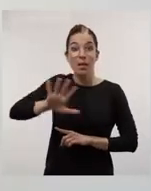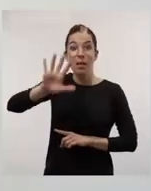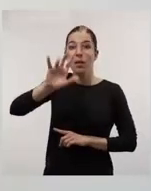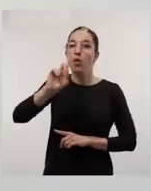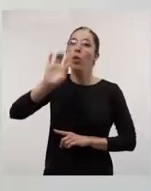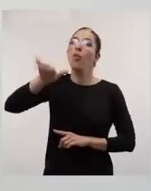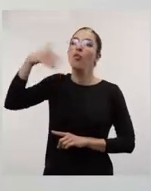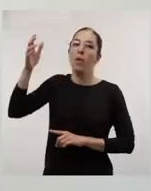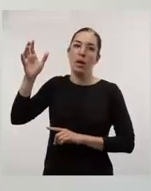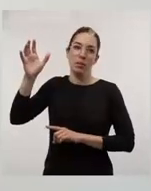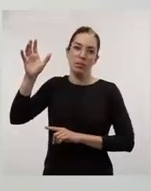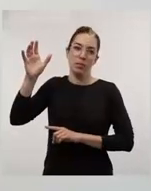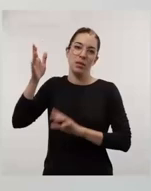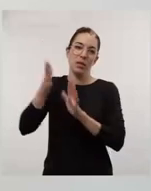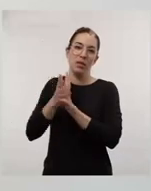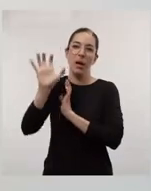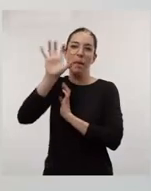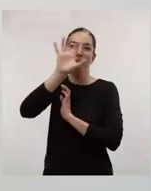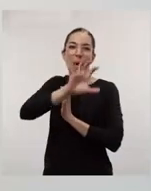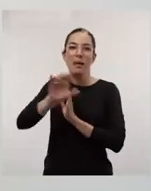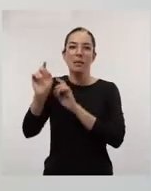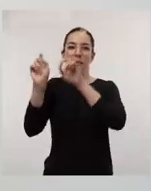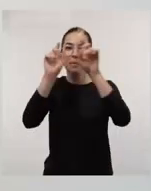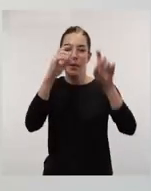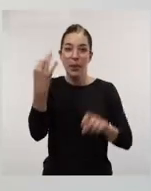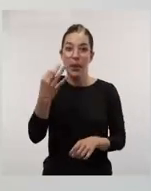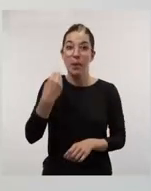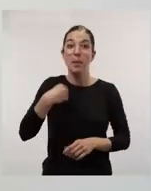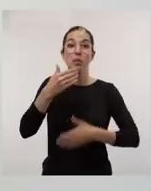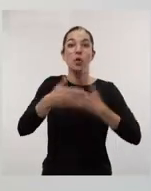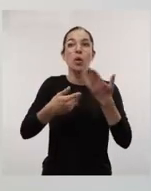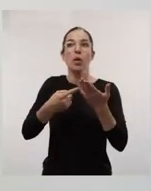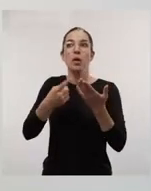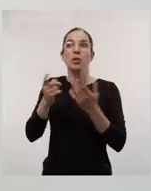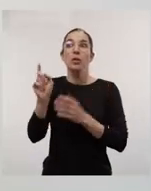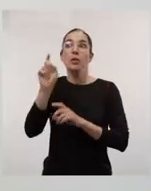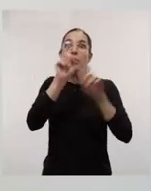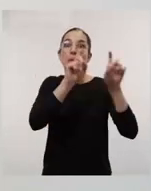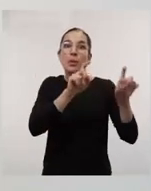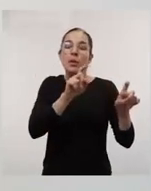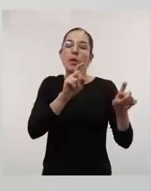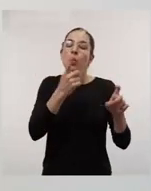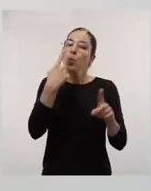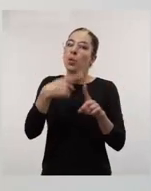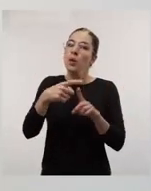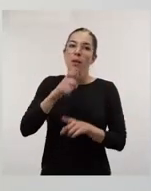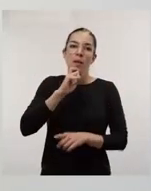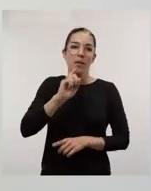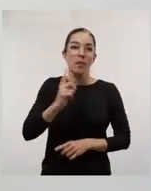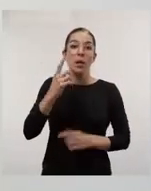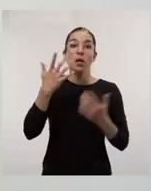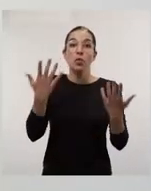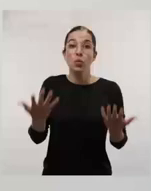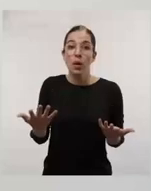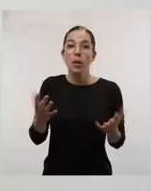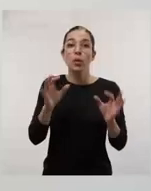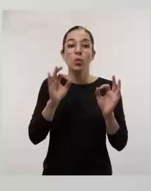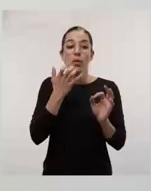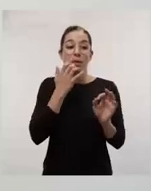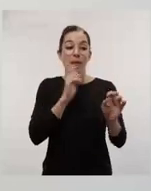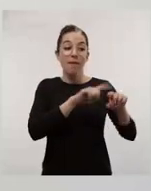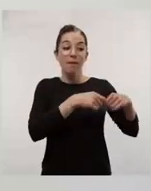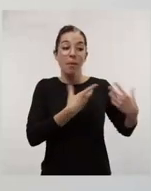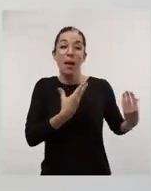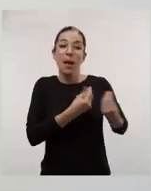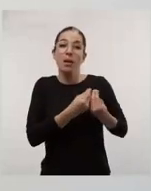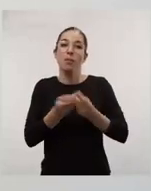movernos de un país a otro en este proceso de movernos una de las cosas que más difíciles es justamente cuando